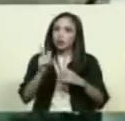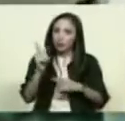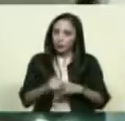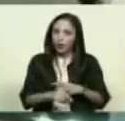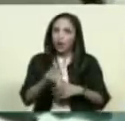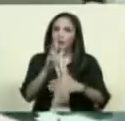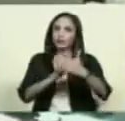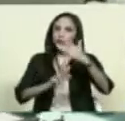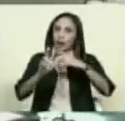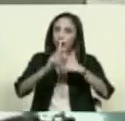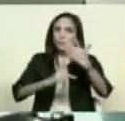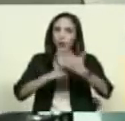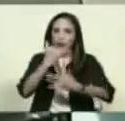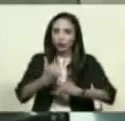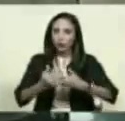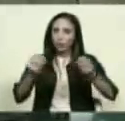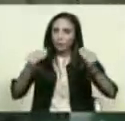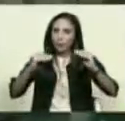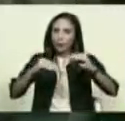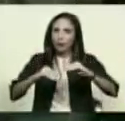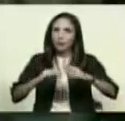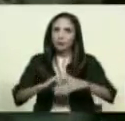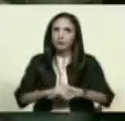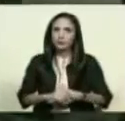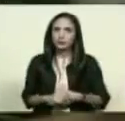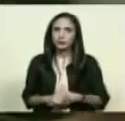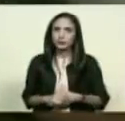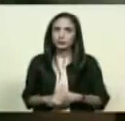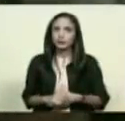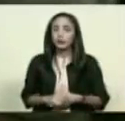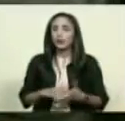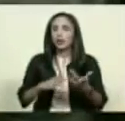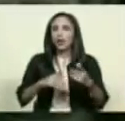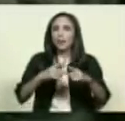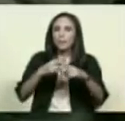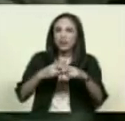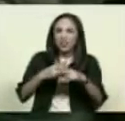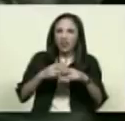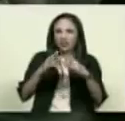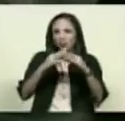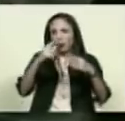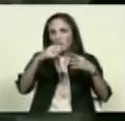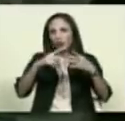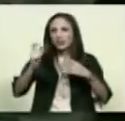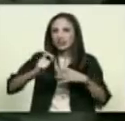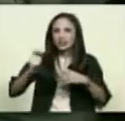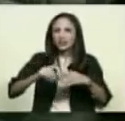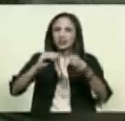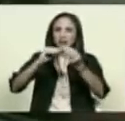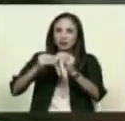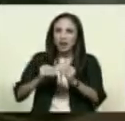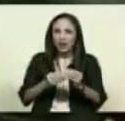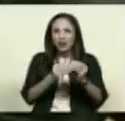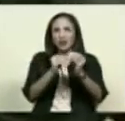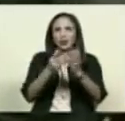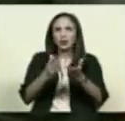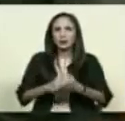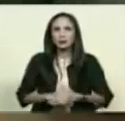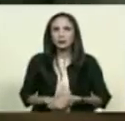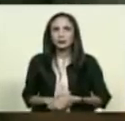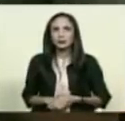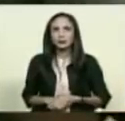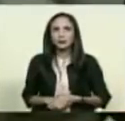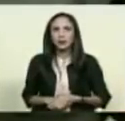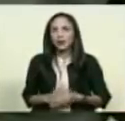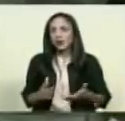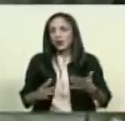es importante mencionar, como es la fabricación de las estructuras metálicas para rig de minería, para la masificación de estos centros de minado